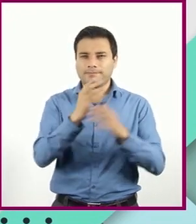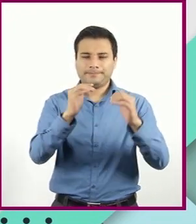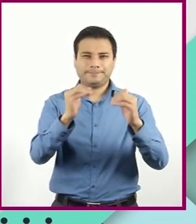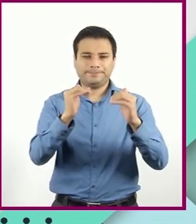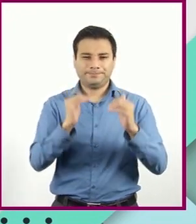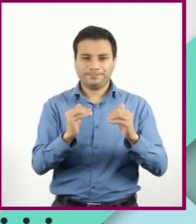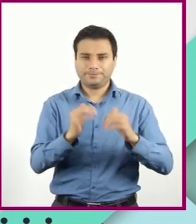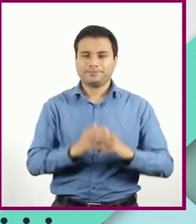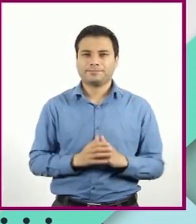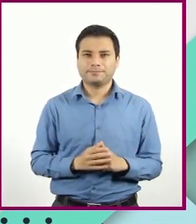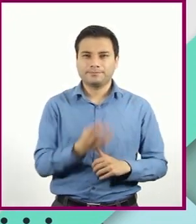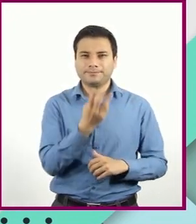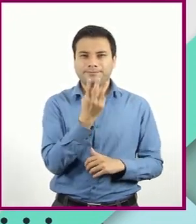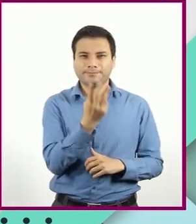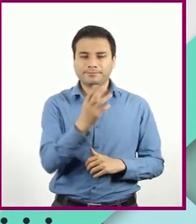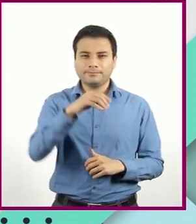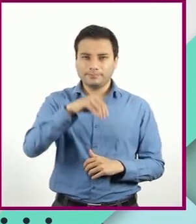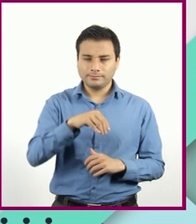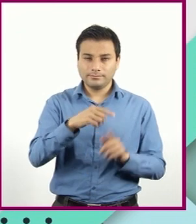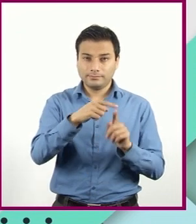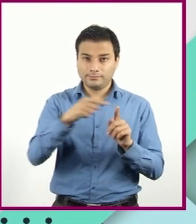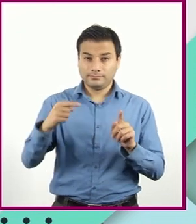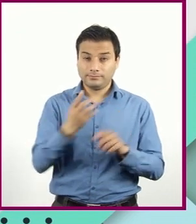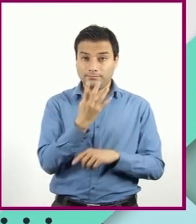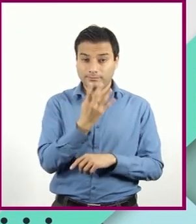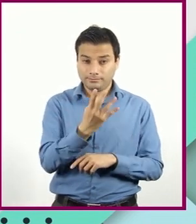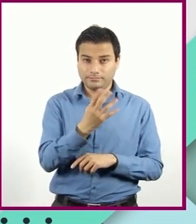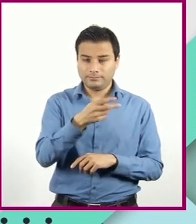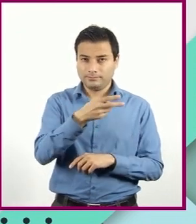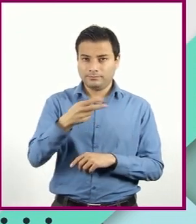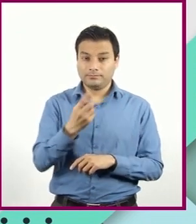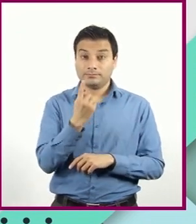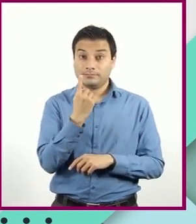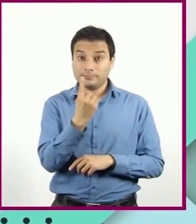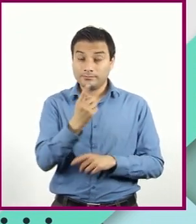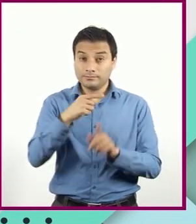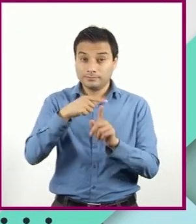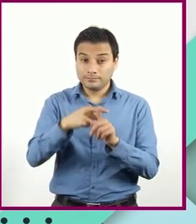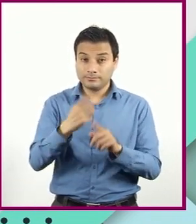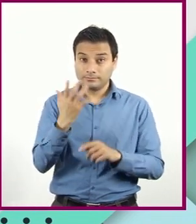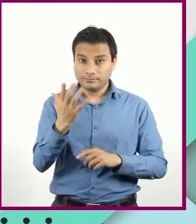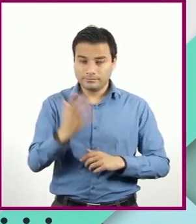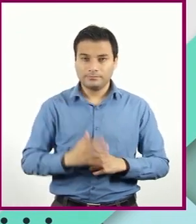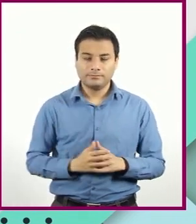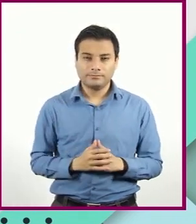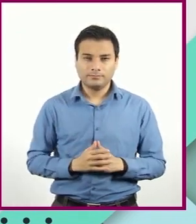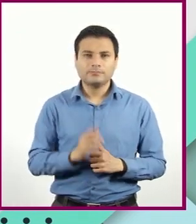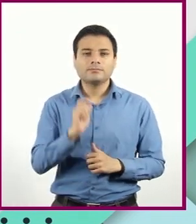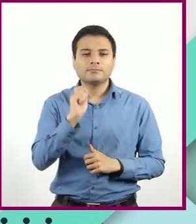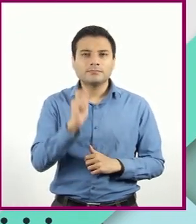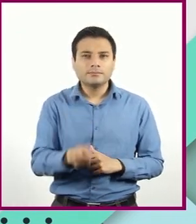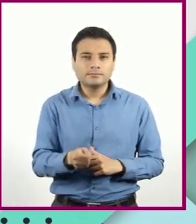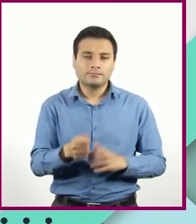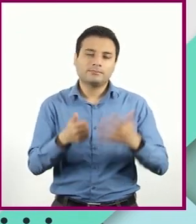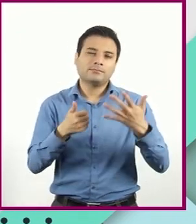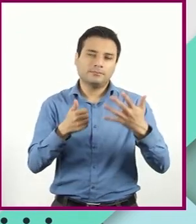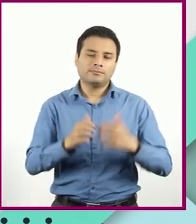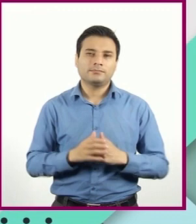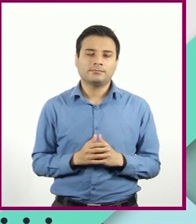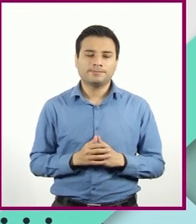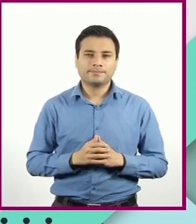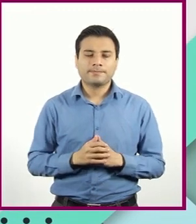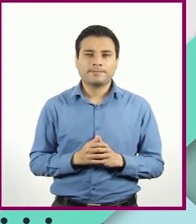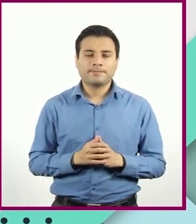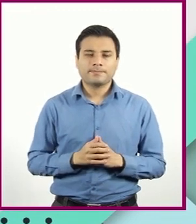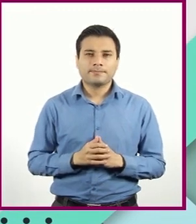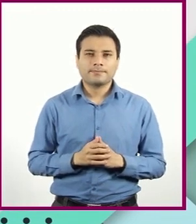la primera. 3m sobre 4 es igual a 1 más 5, que equivale a 6. Observamos